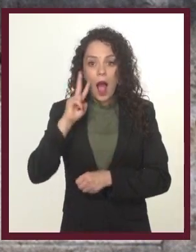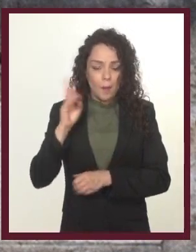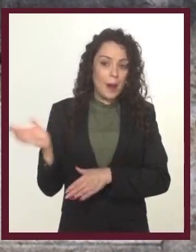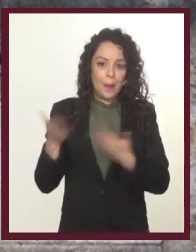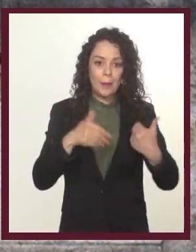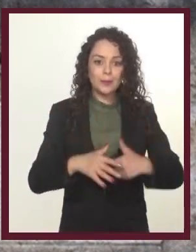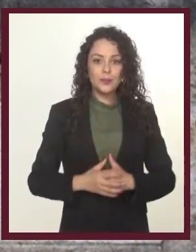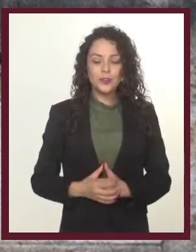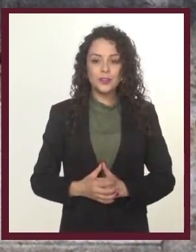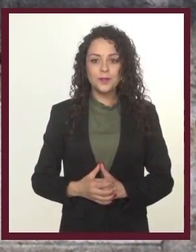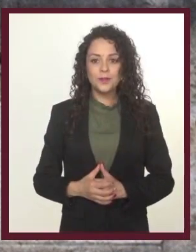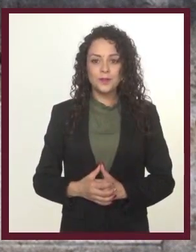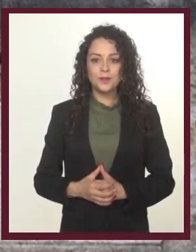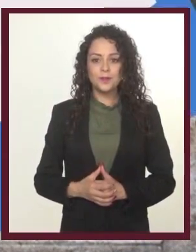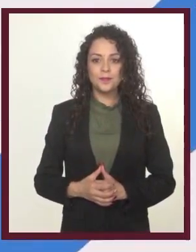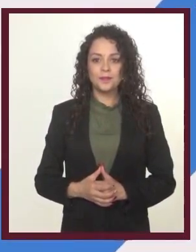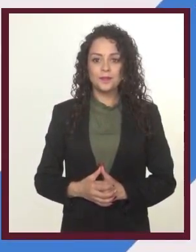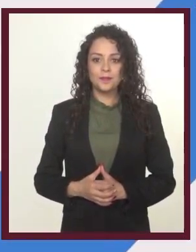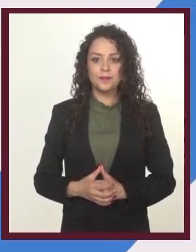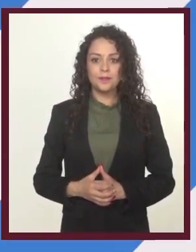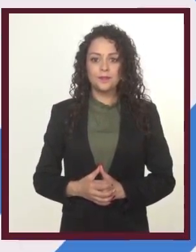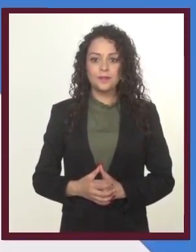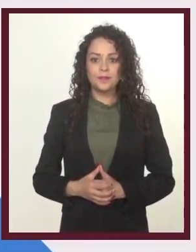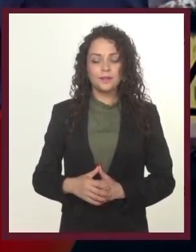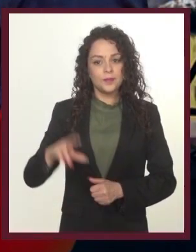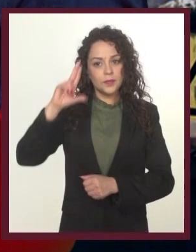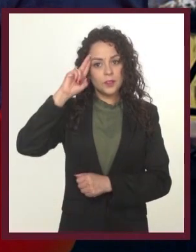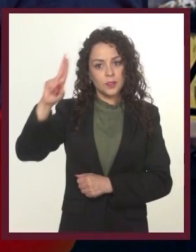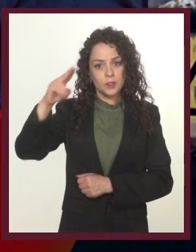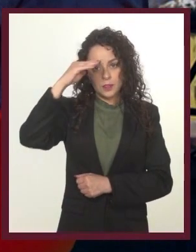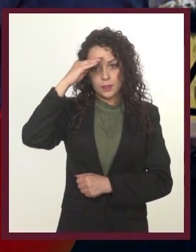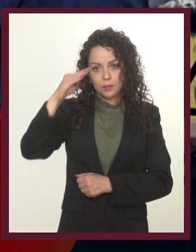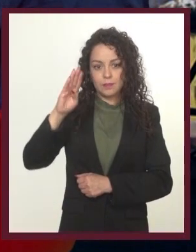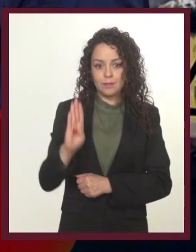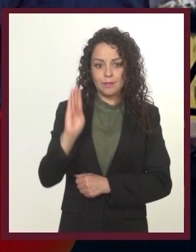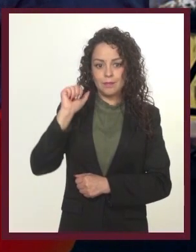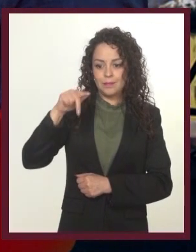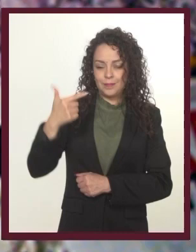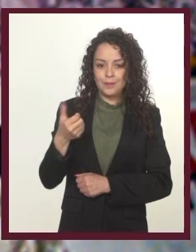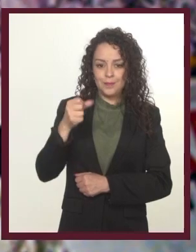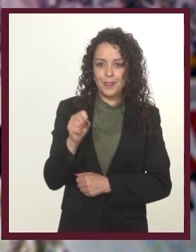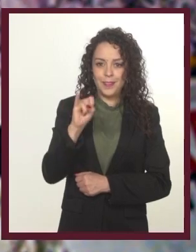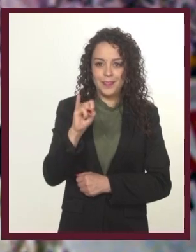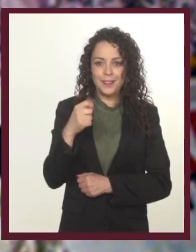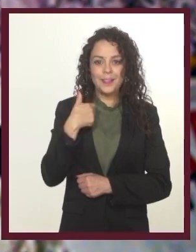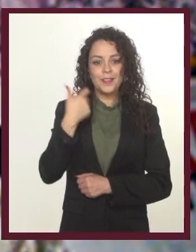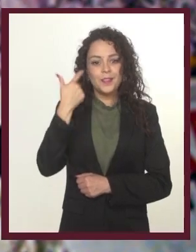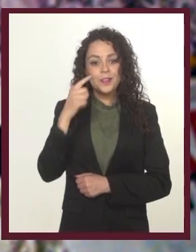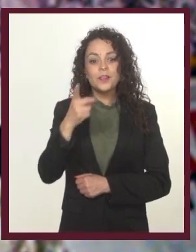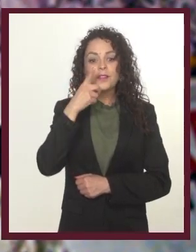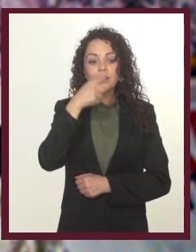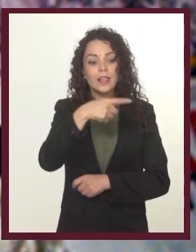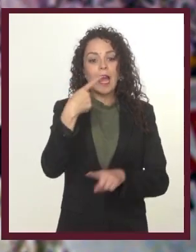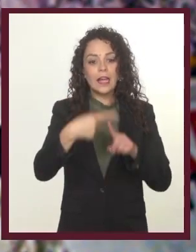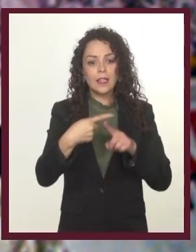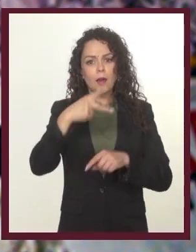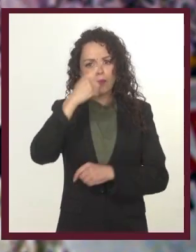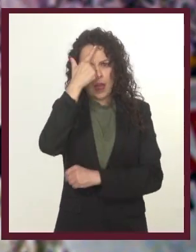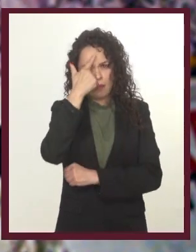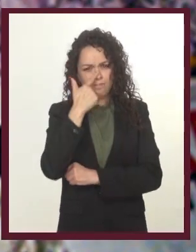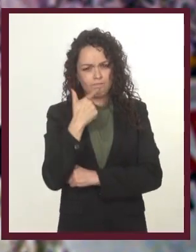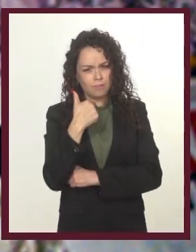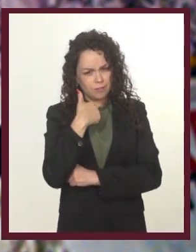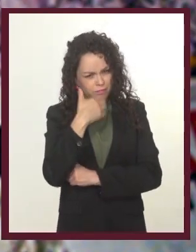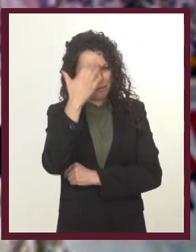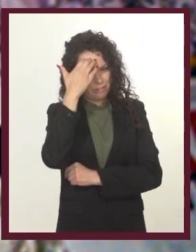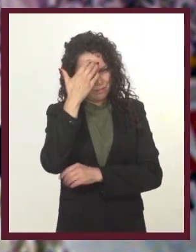Vamos. ¡Vamos! Hola, señor Banksy. No es por querer delatarlo, pero su